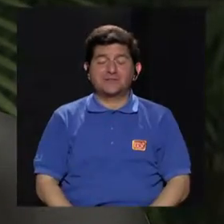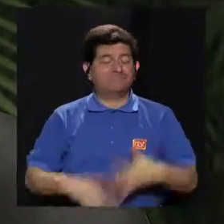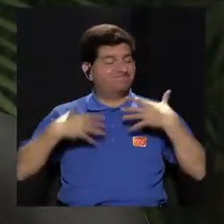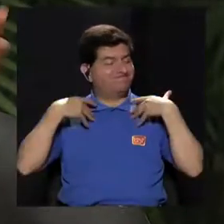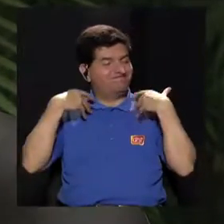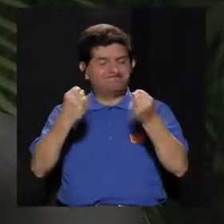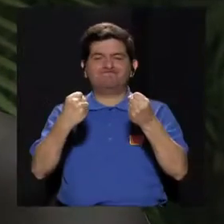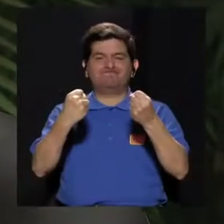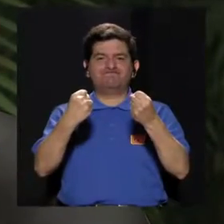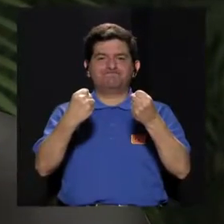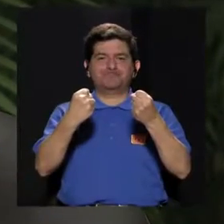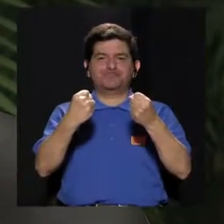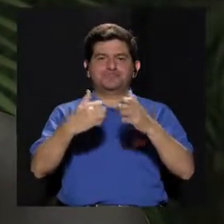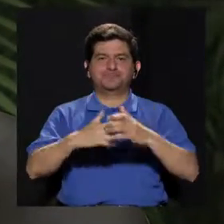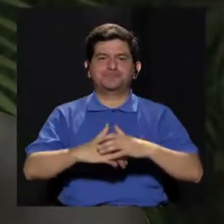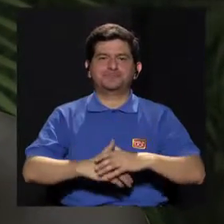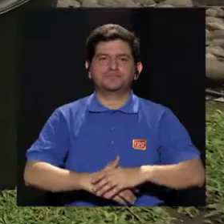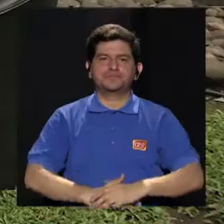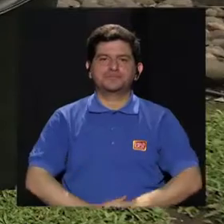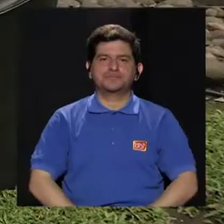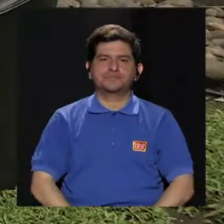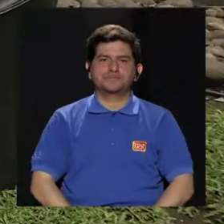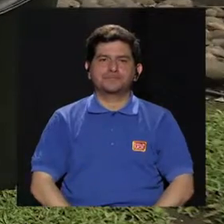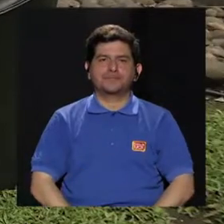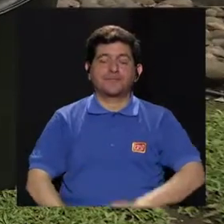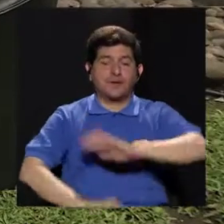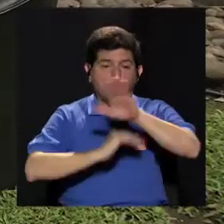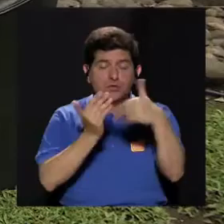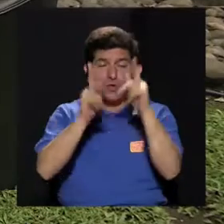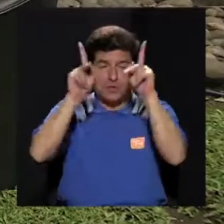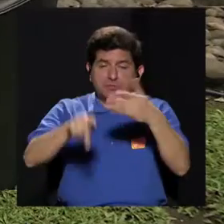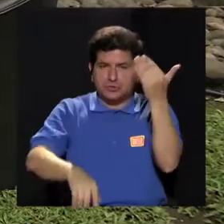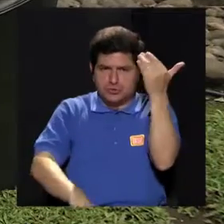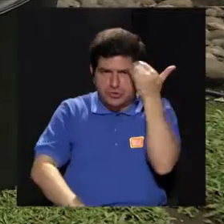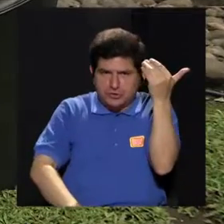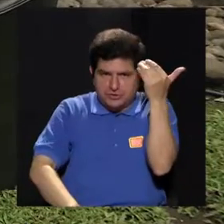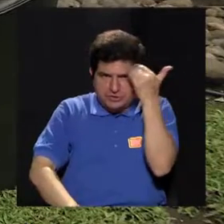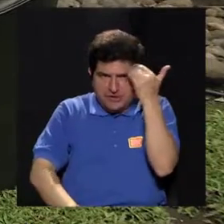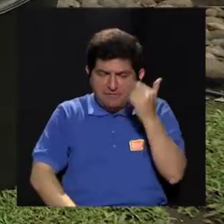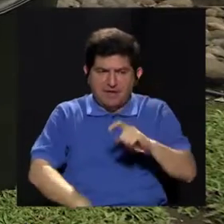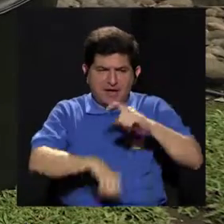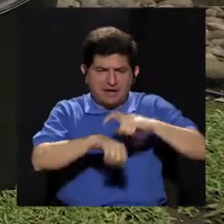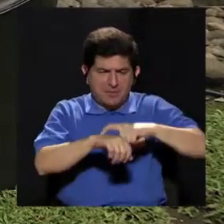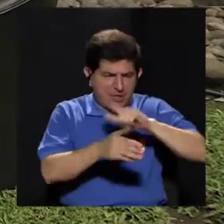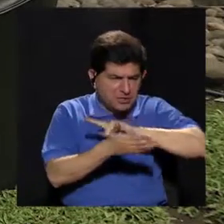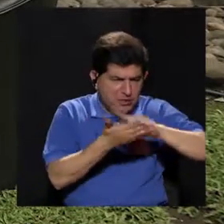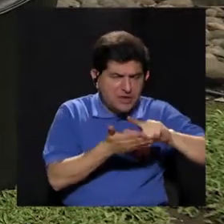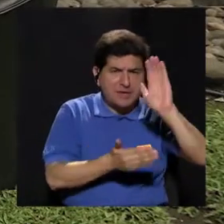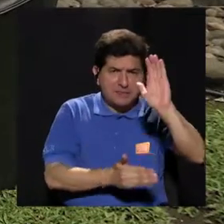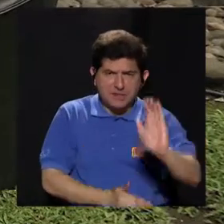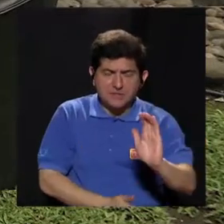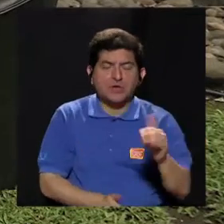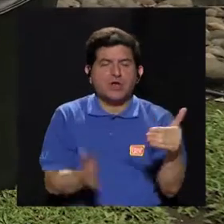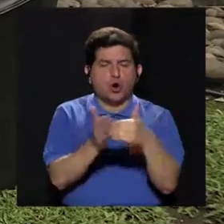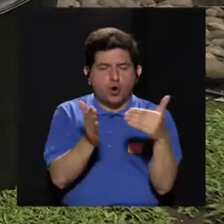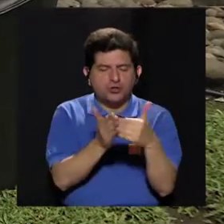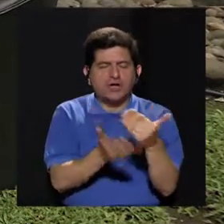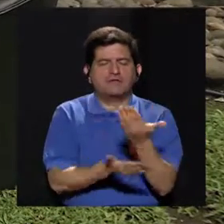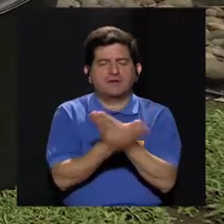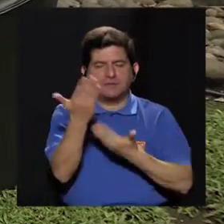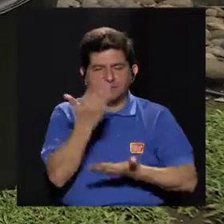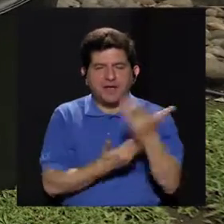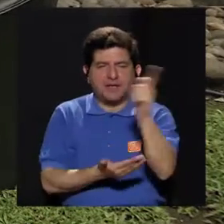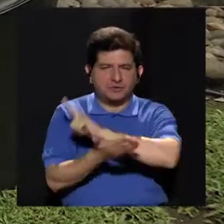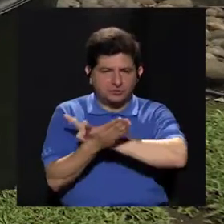más saludables, vamos a decirlo así. Y todo ese personal debe saber que a la hora de asear estos niños deben